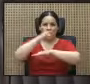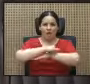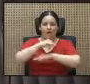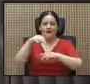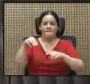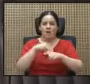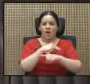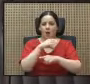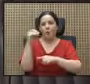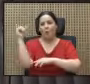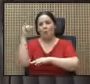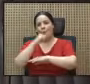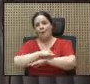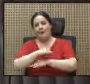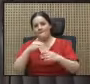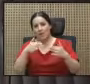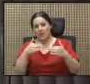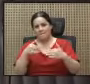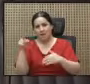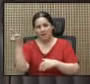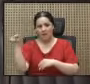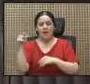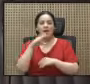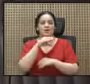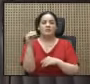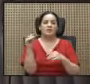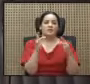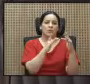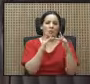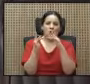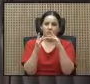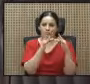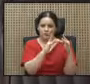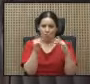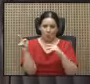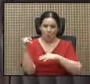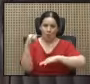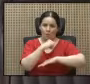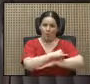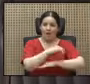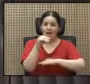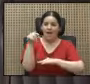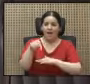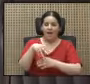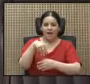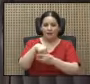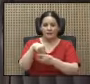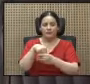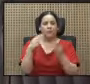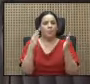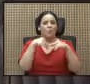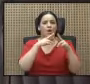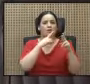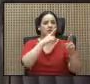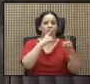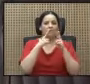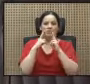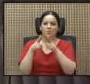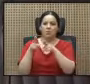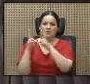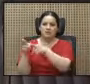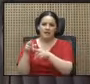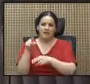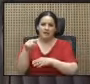vuelos de interconexión a nivel interno. No he tenido respuestas en esa ampliación de aeropuertos que para el desarrollo turístico